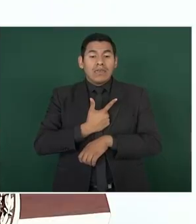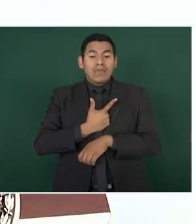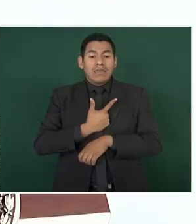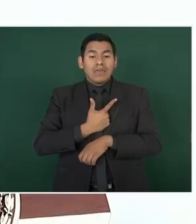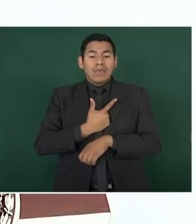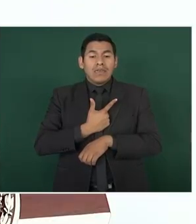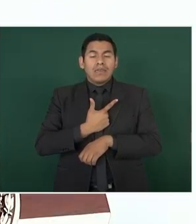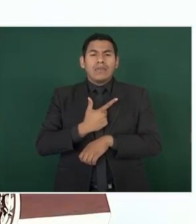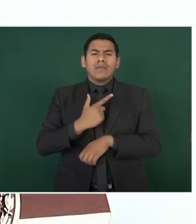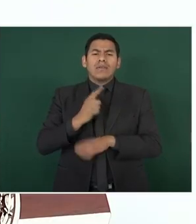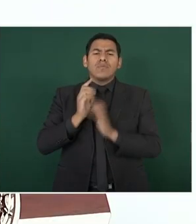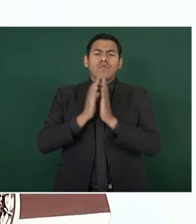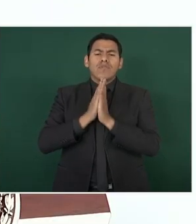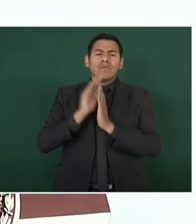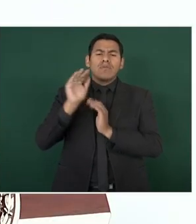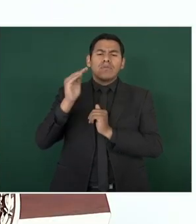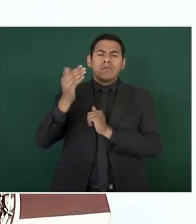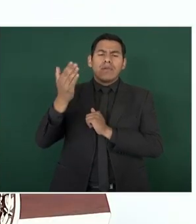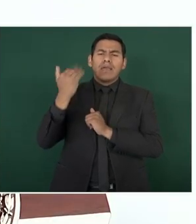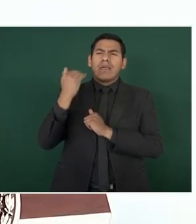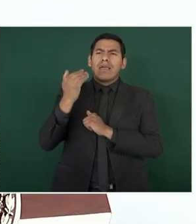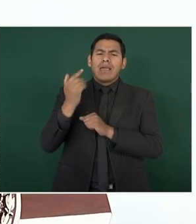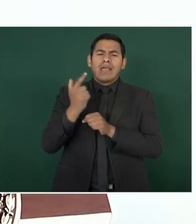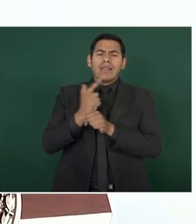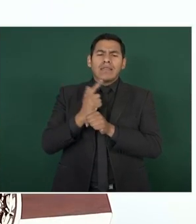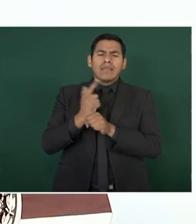se le hable al licenciado Bartlett